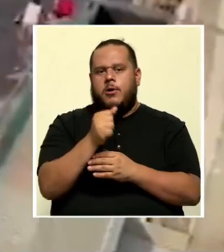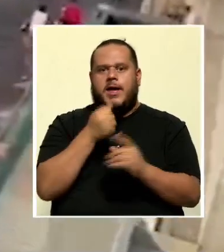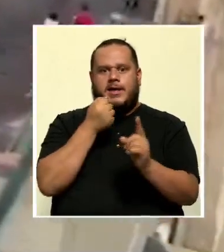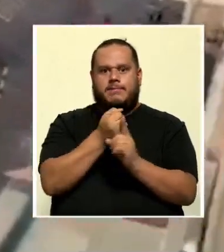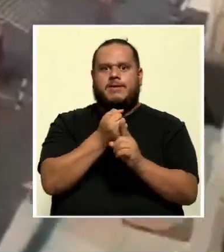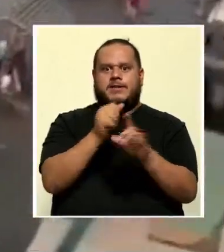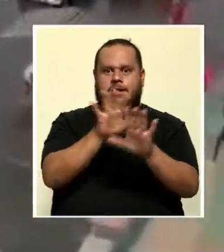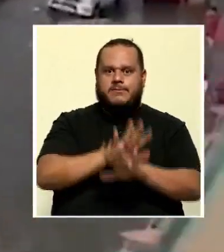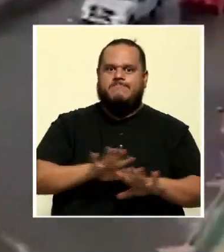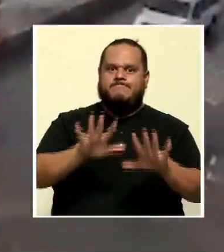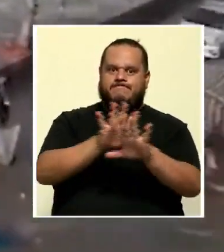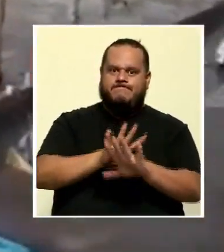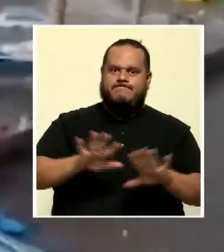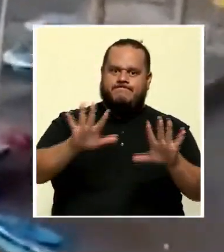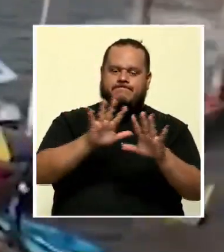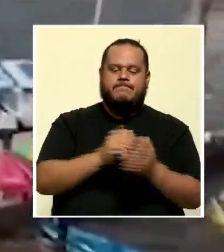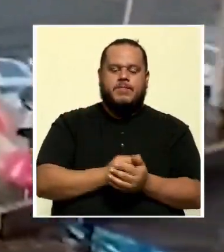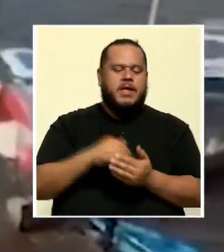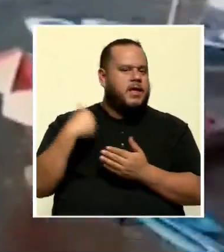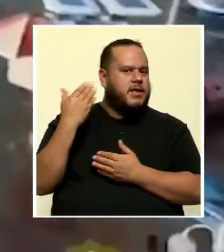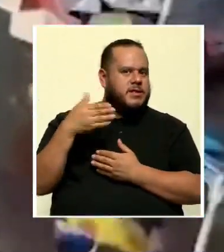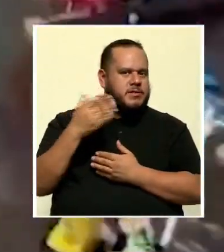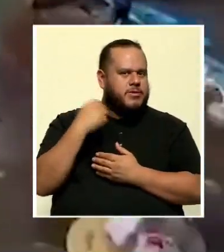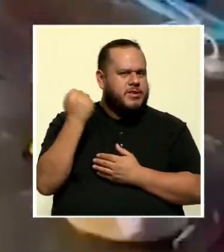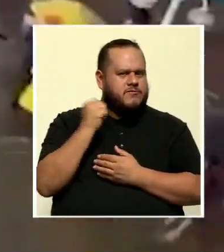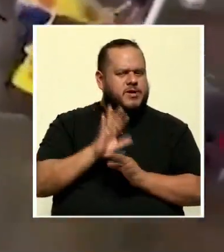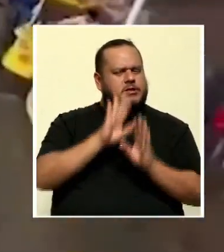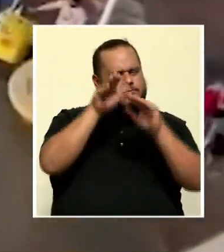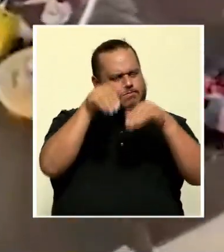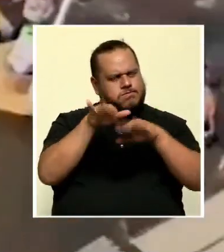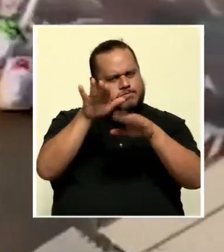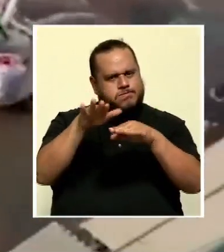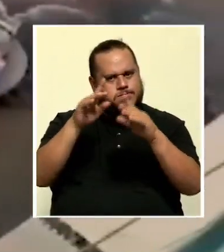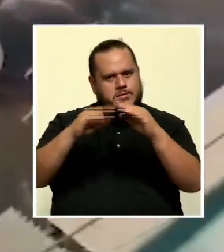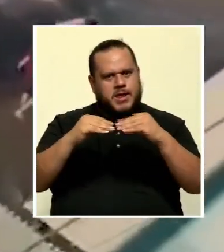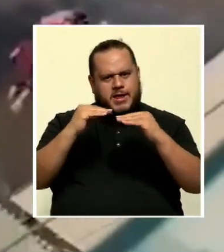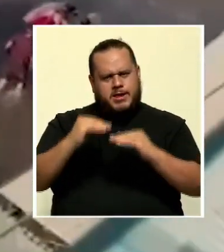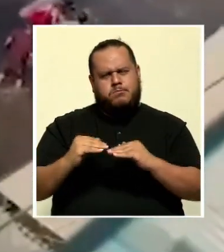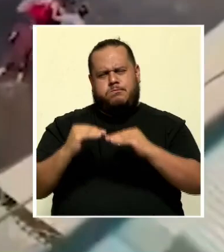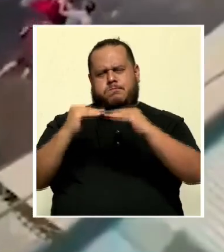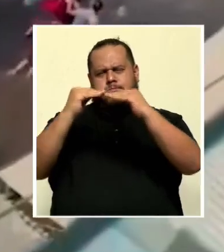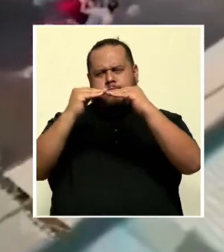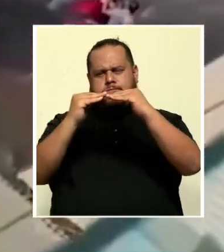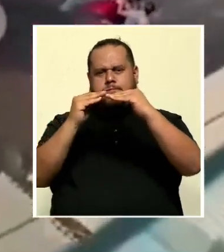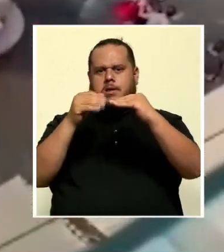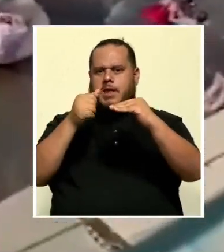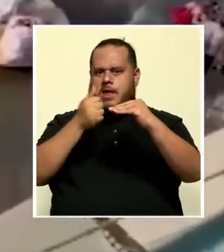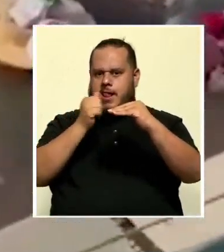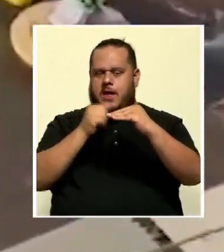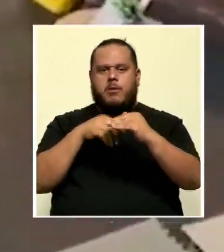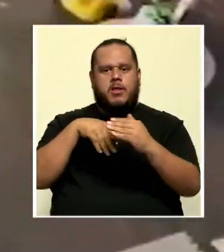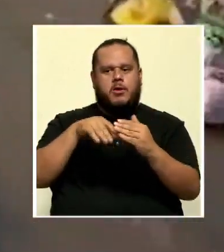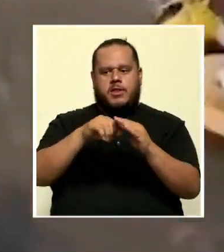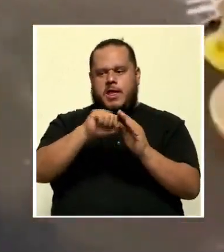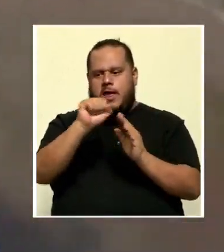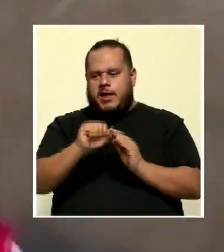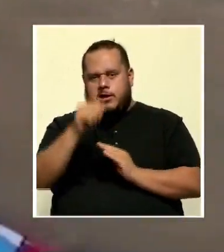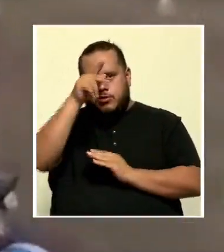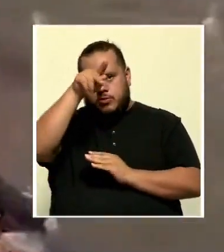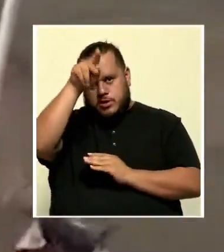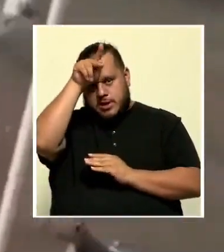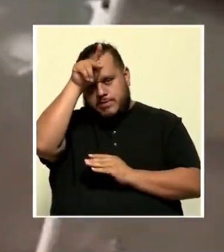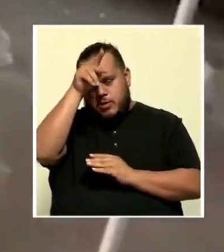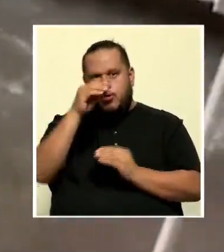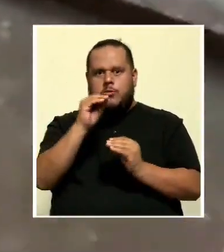ambiente. Después de fuertes olas e inundaciones durante el fin de semana, en el mar de Perú se presentaron mareas